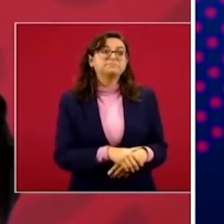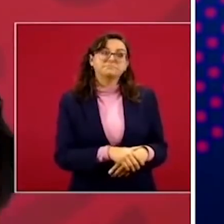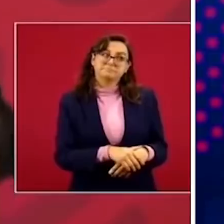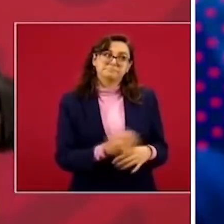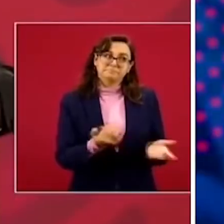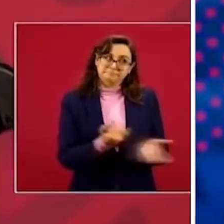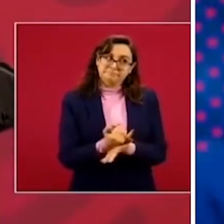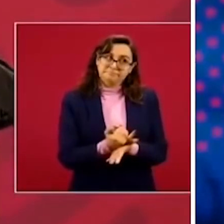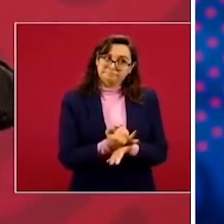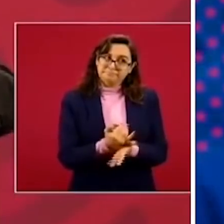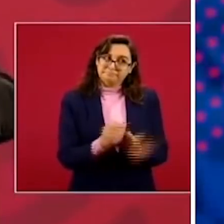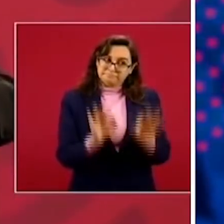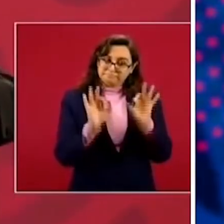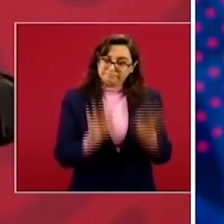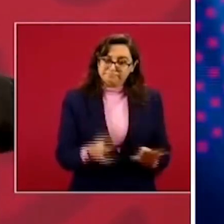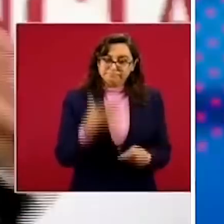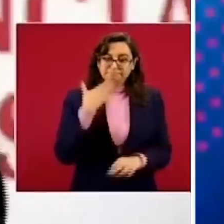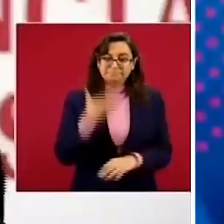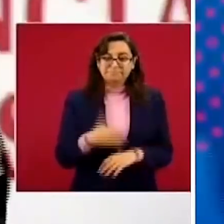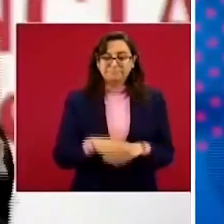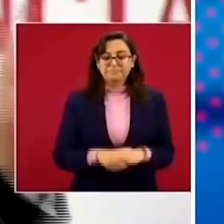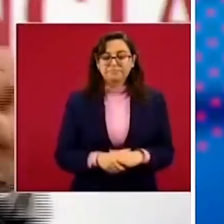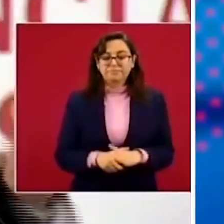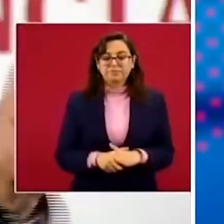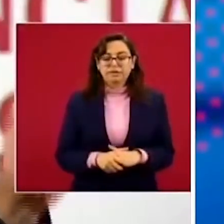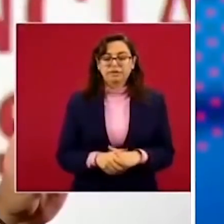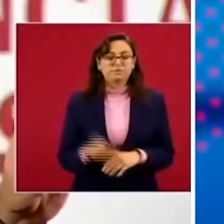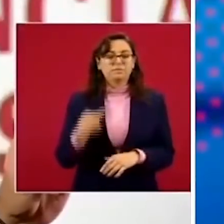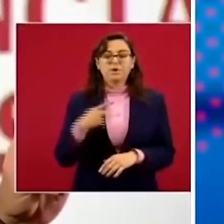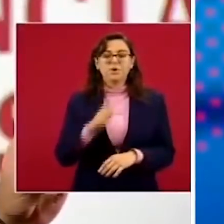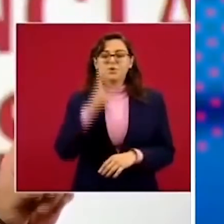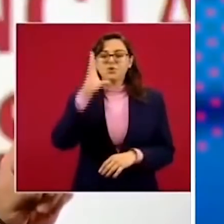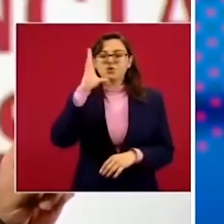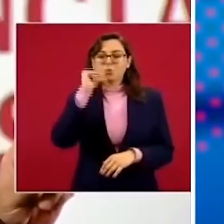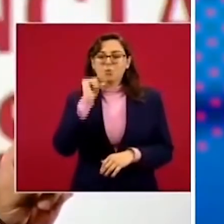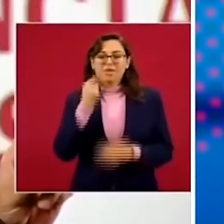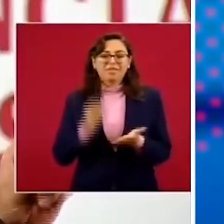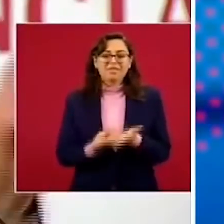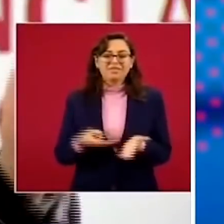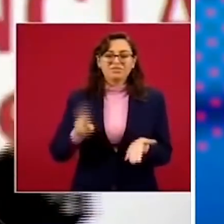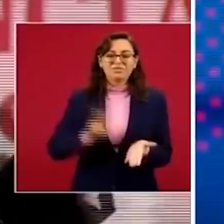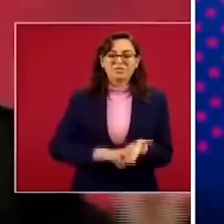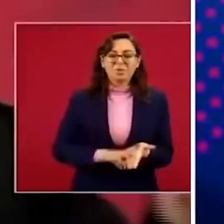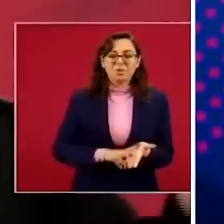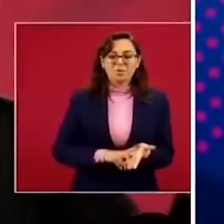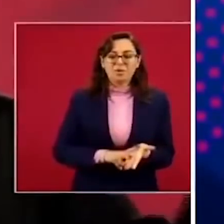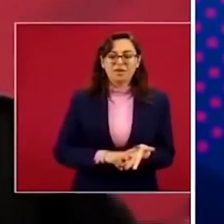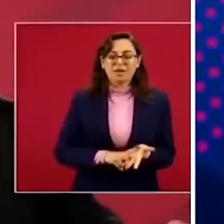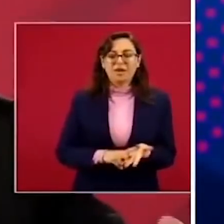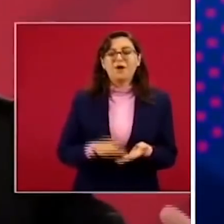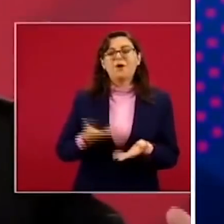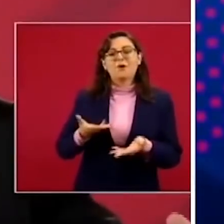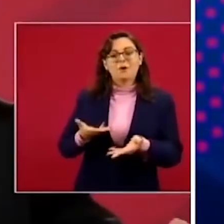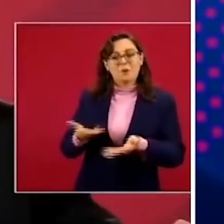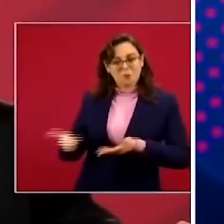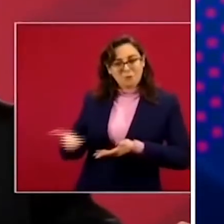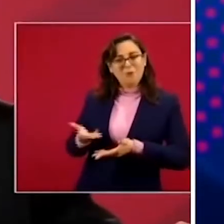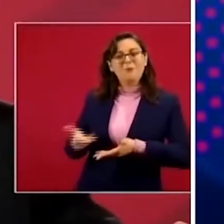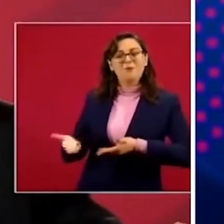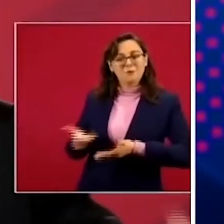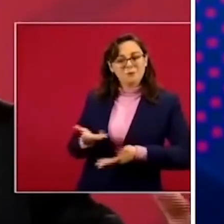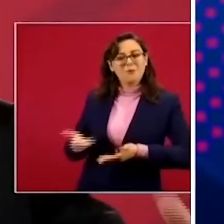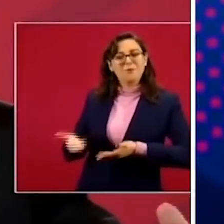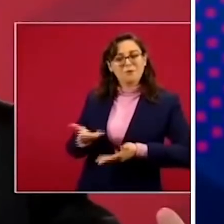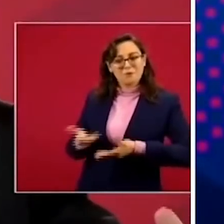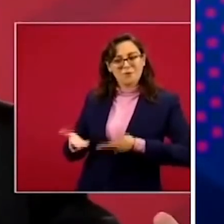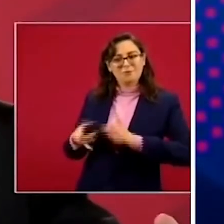correspondiente, en sus manos está. Pero no se pueden tener las dos. No puedes tener una cooperación